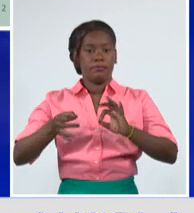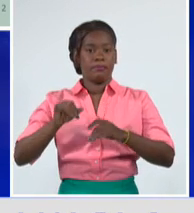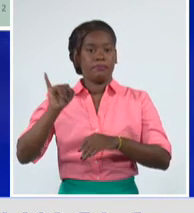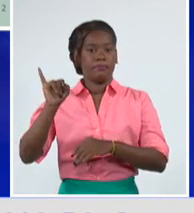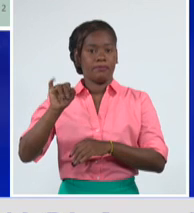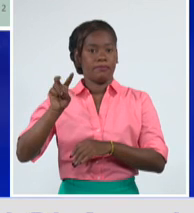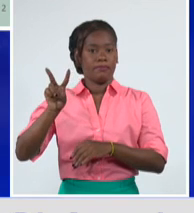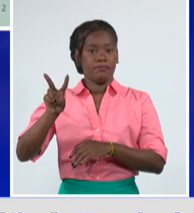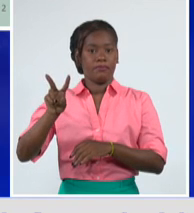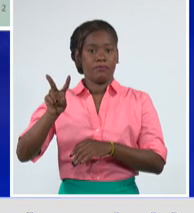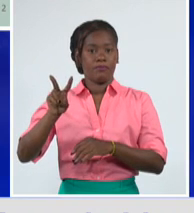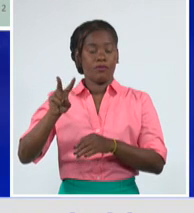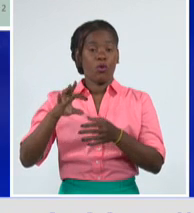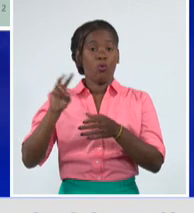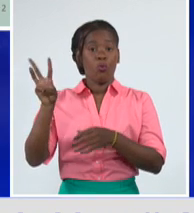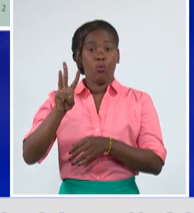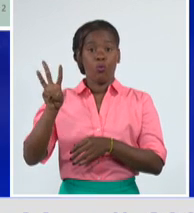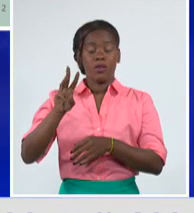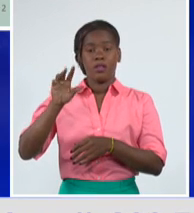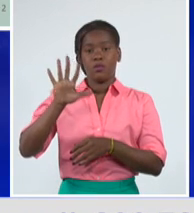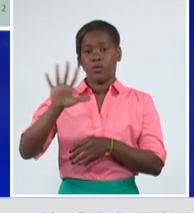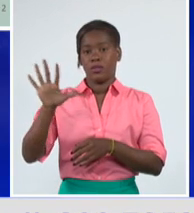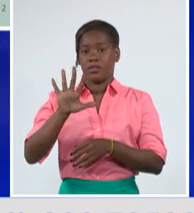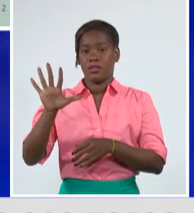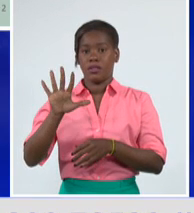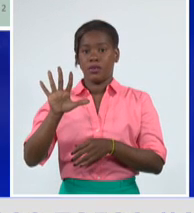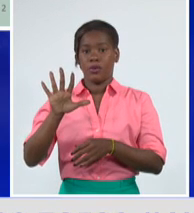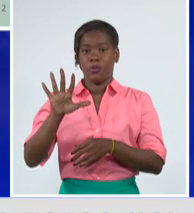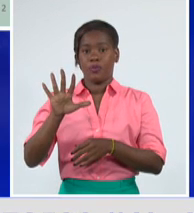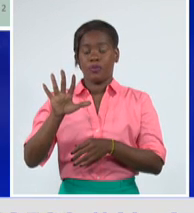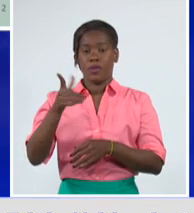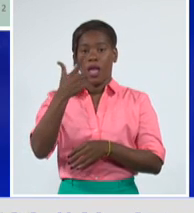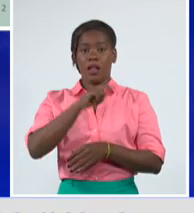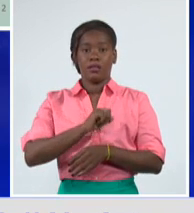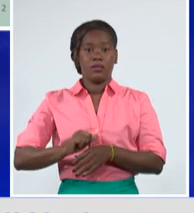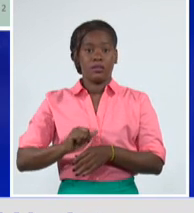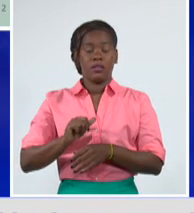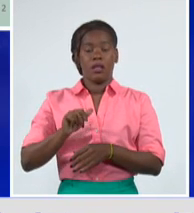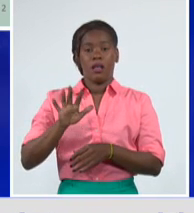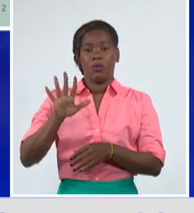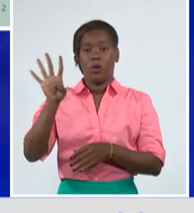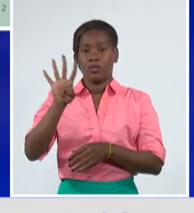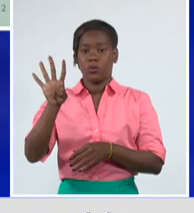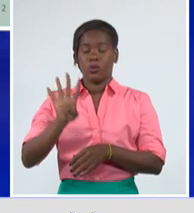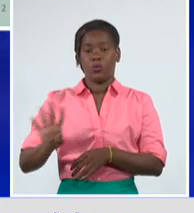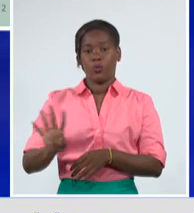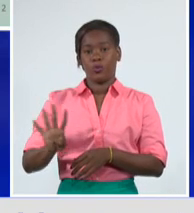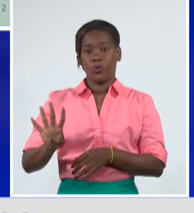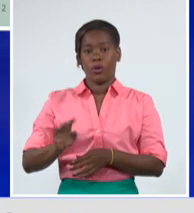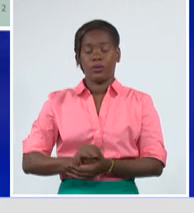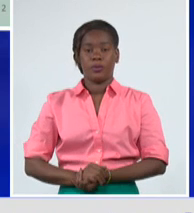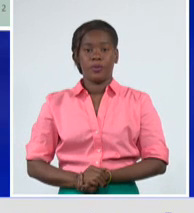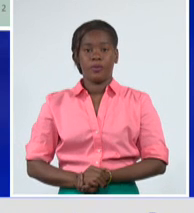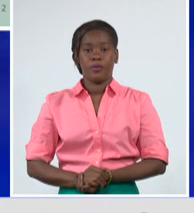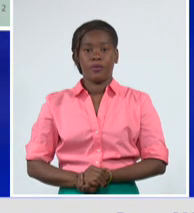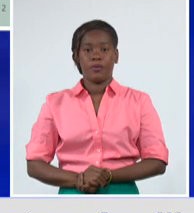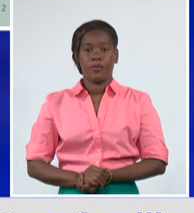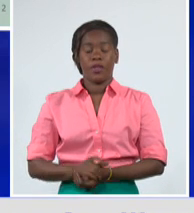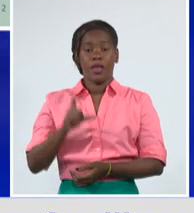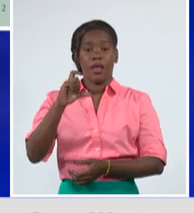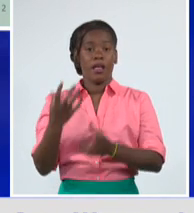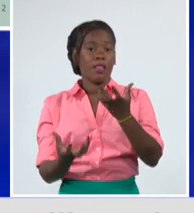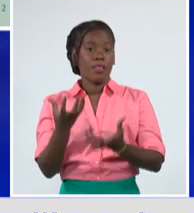de Melena 55, Alquízar y Bahahonda 44 cada uno, Candelaria 42,